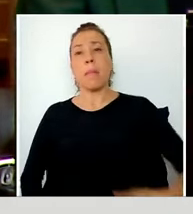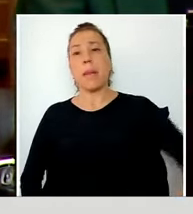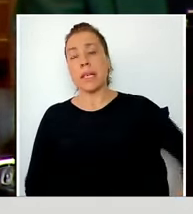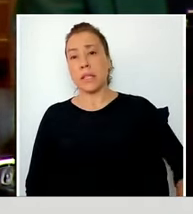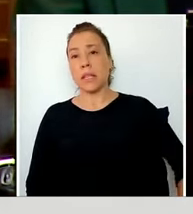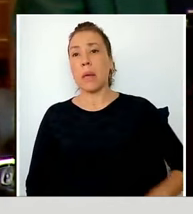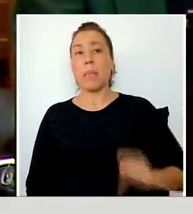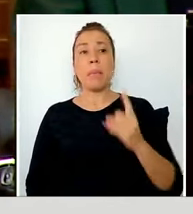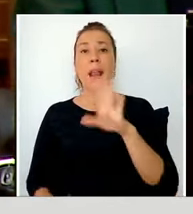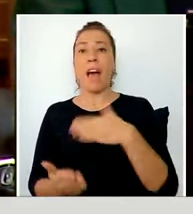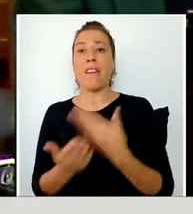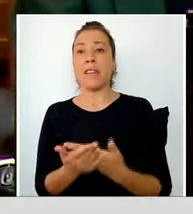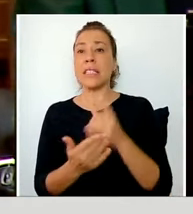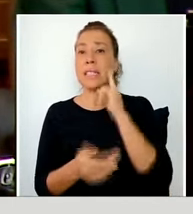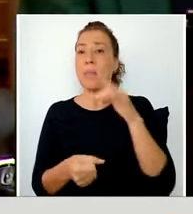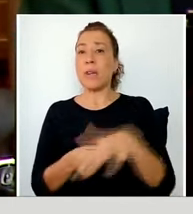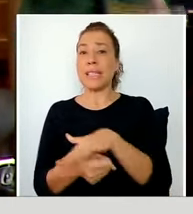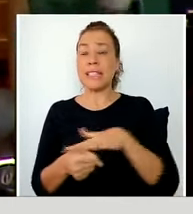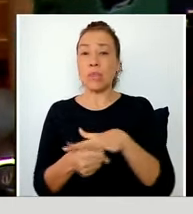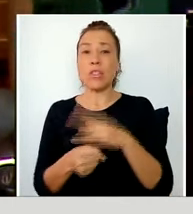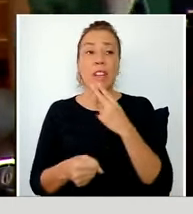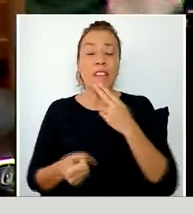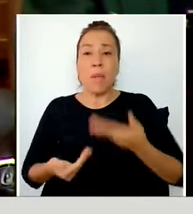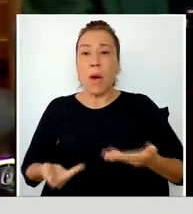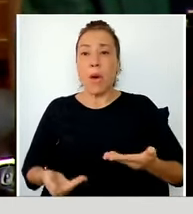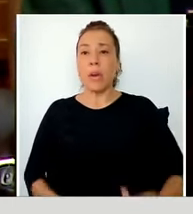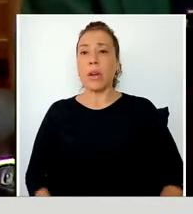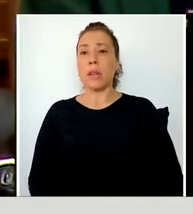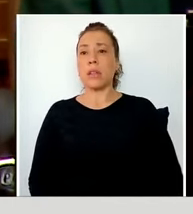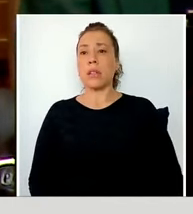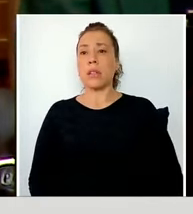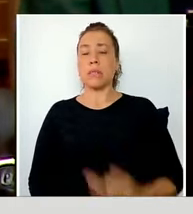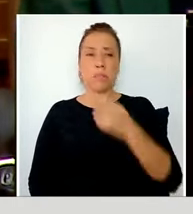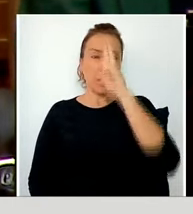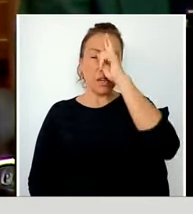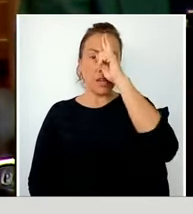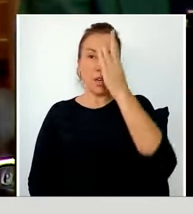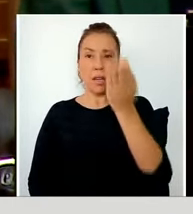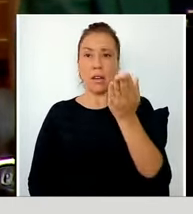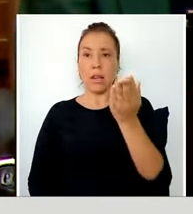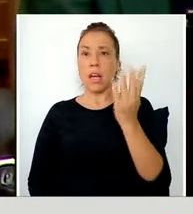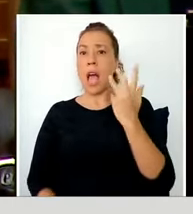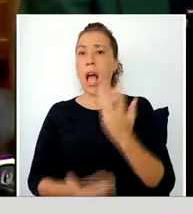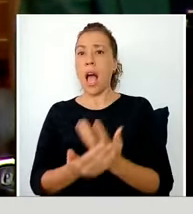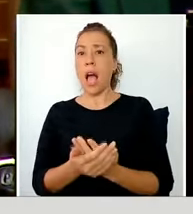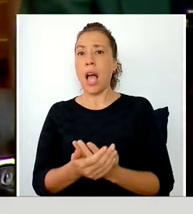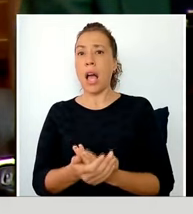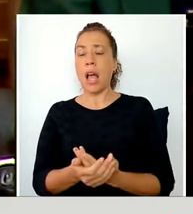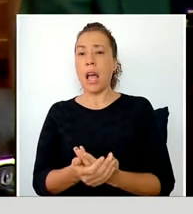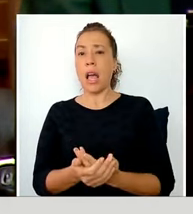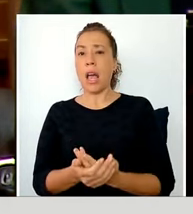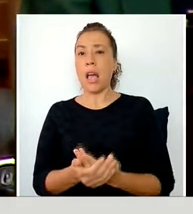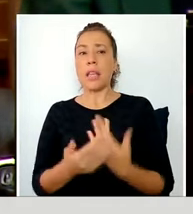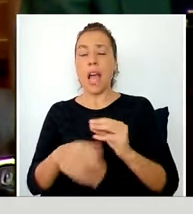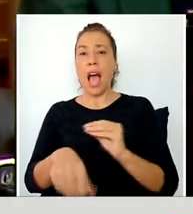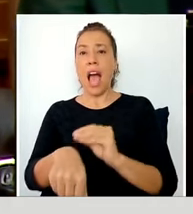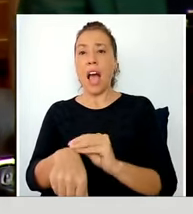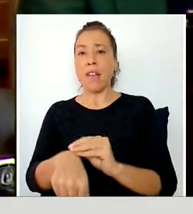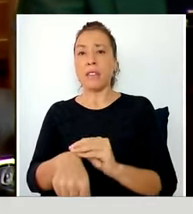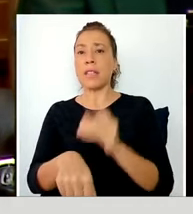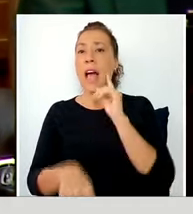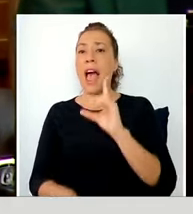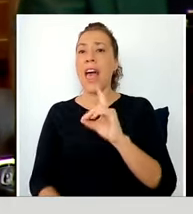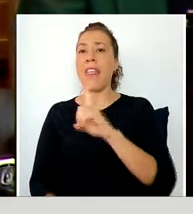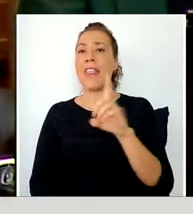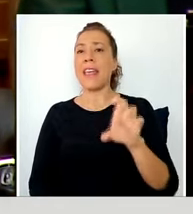vez que estamos en una situación como esta y nos extraña que habiendo estado anunciado que está desaforada esté